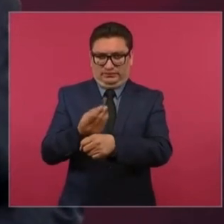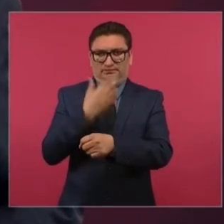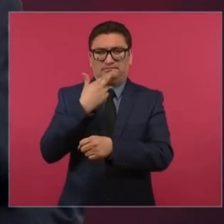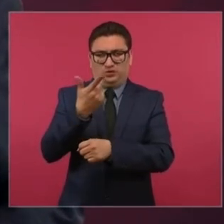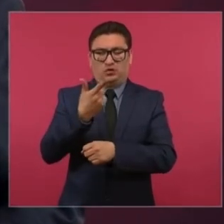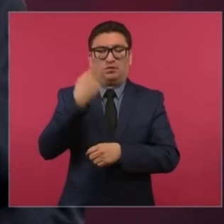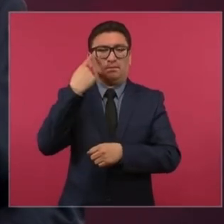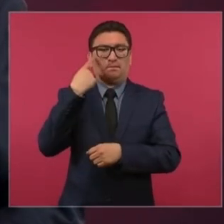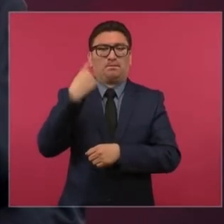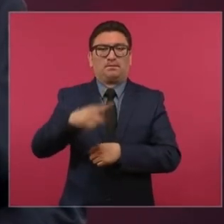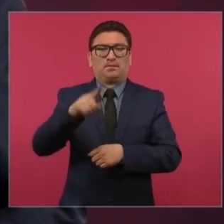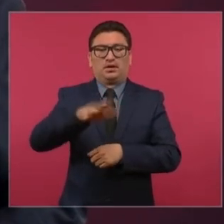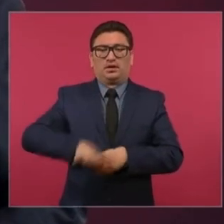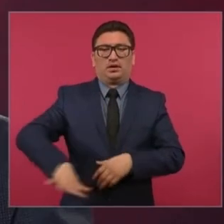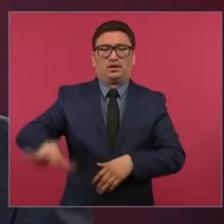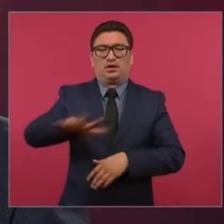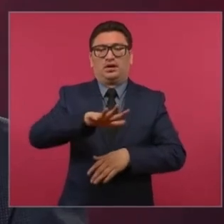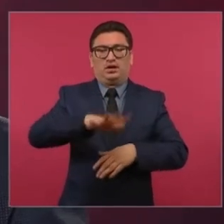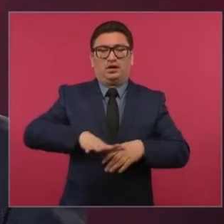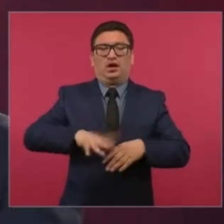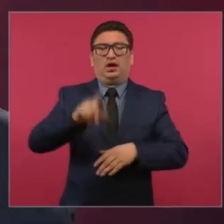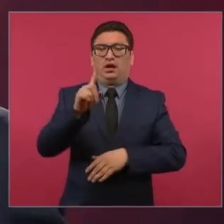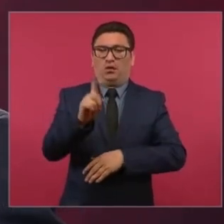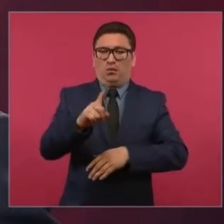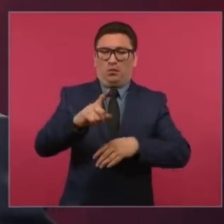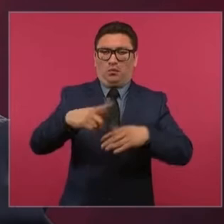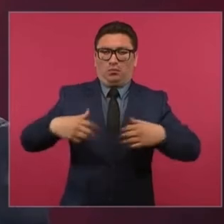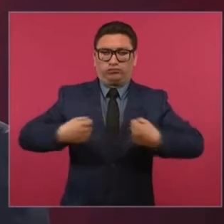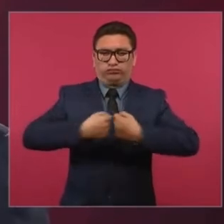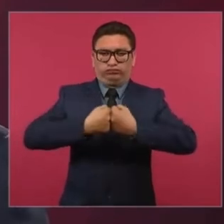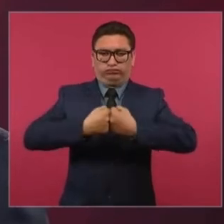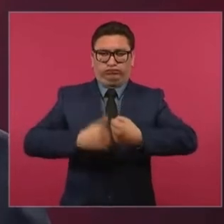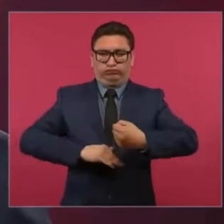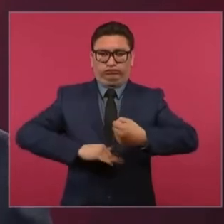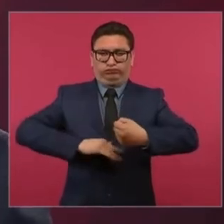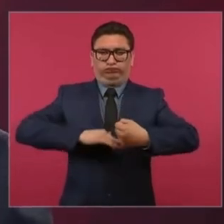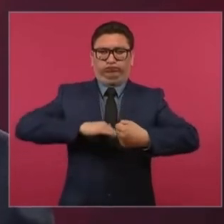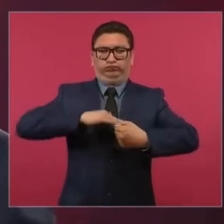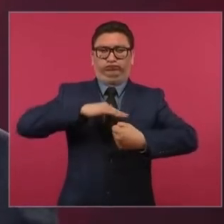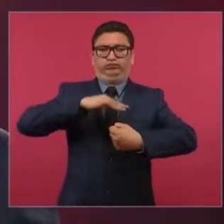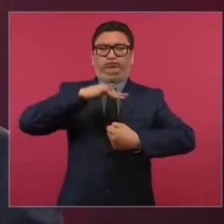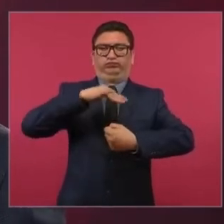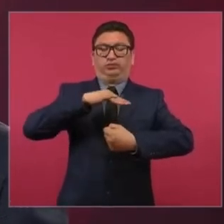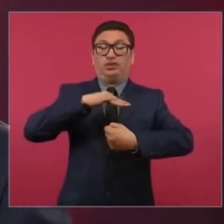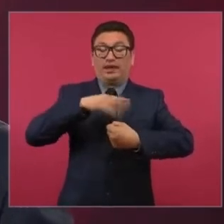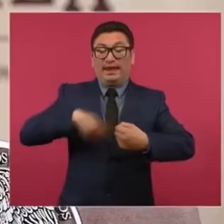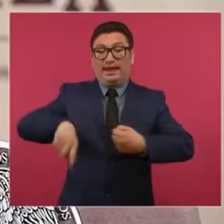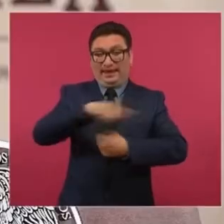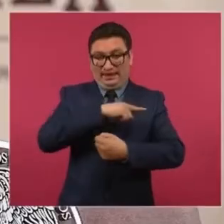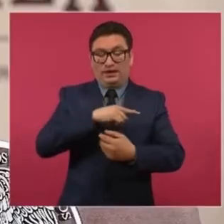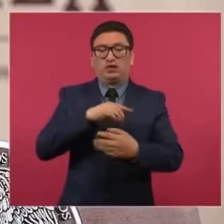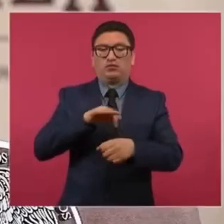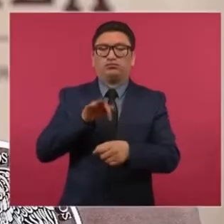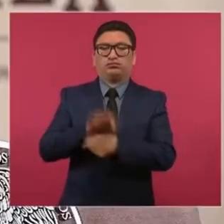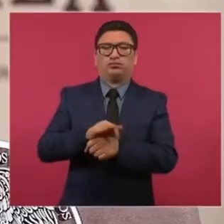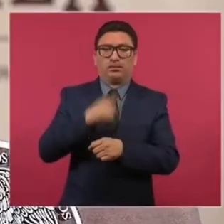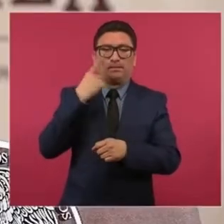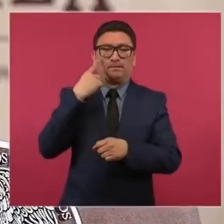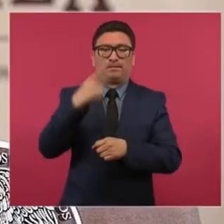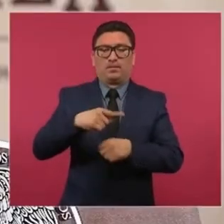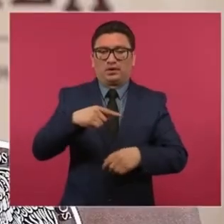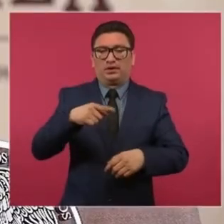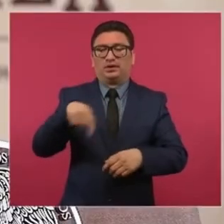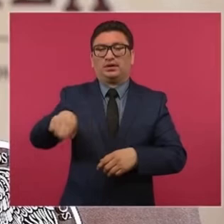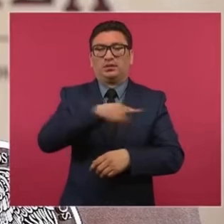darles a las presas que se han construido más, las que está construyendo ahorita el presidente, darle energía limpia al